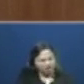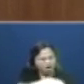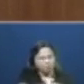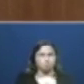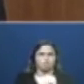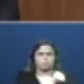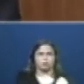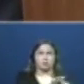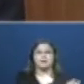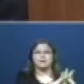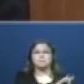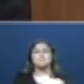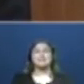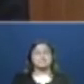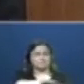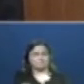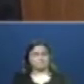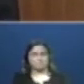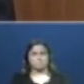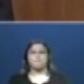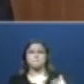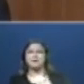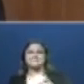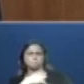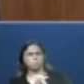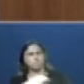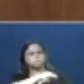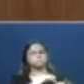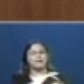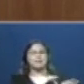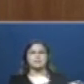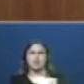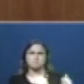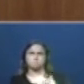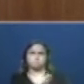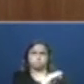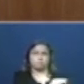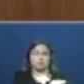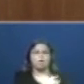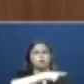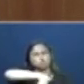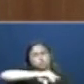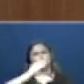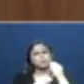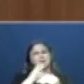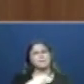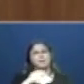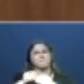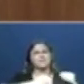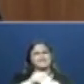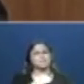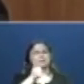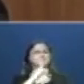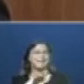la delimitación del número de hectáreas perceptoras de fondos una mayor flexibilización del componente verde de la pac el